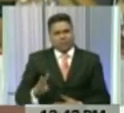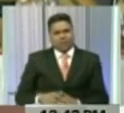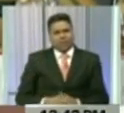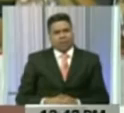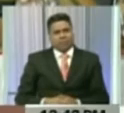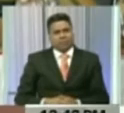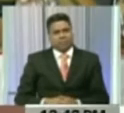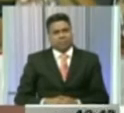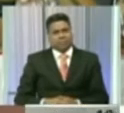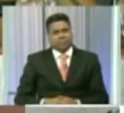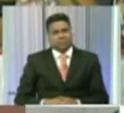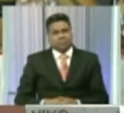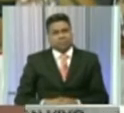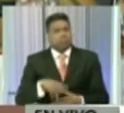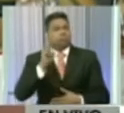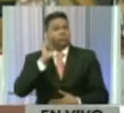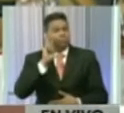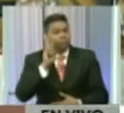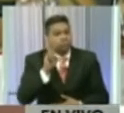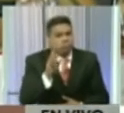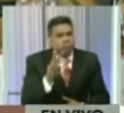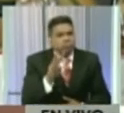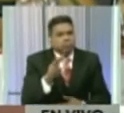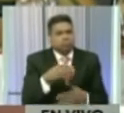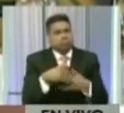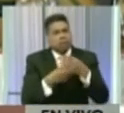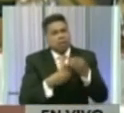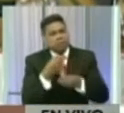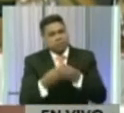estar al frente de los no alineados.